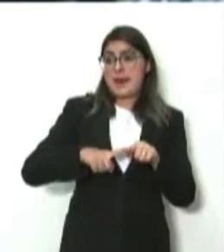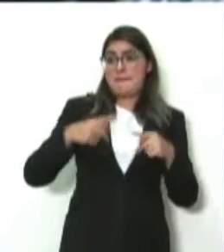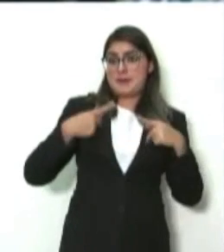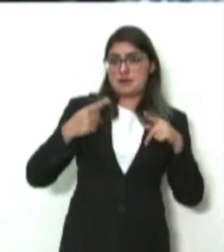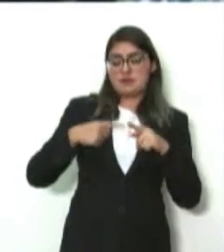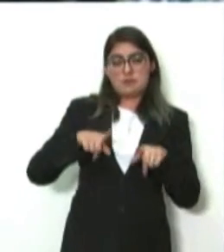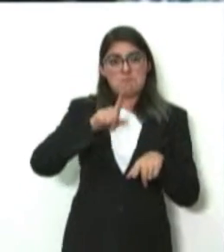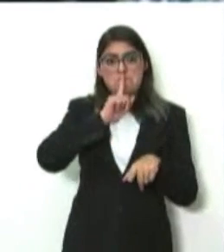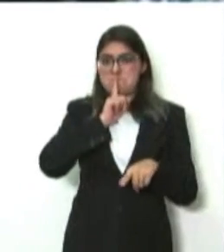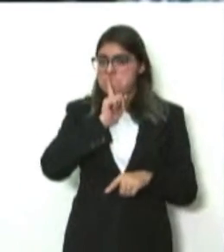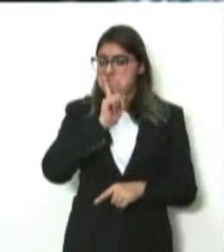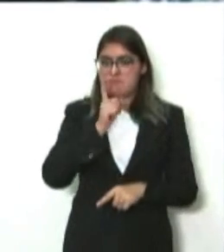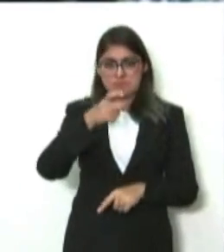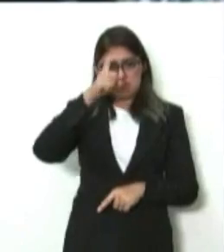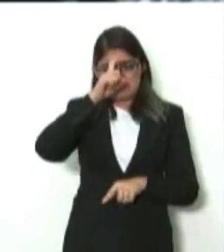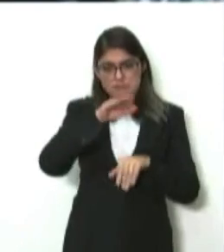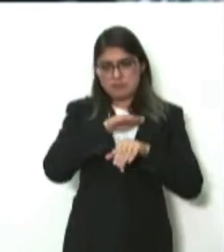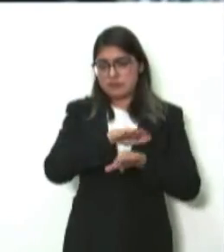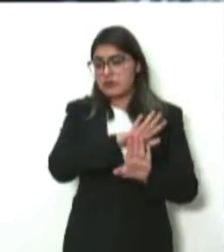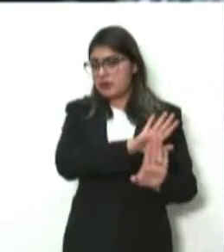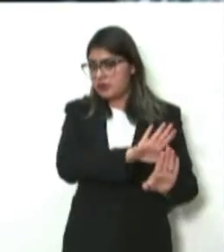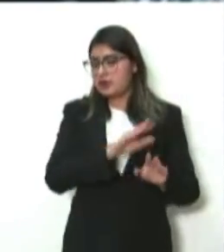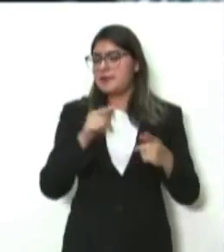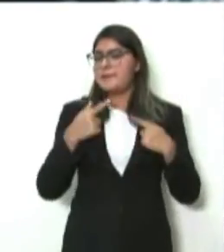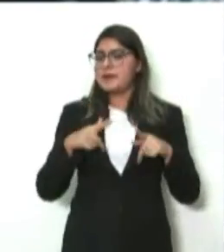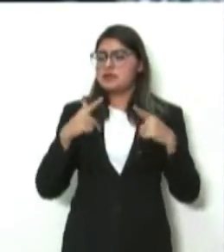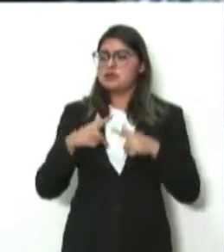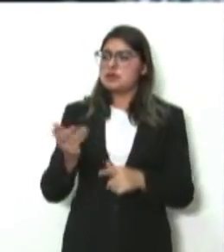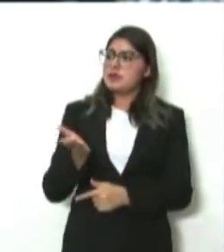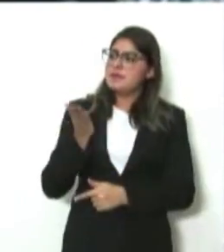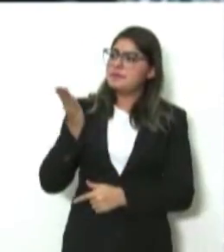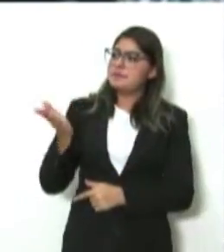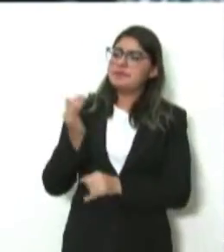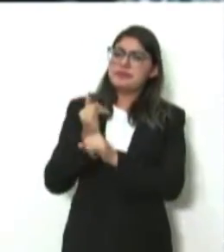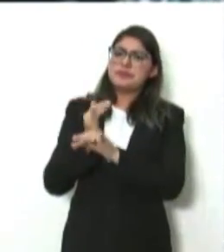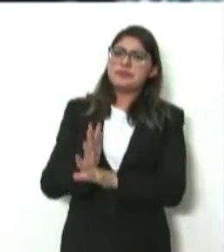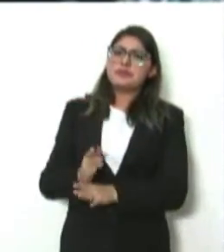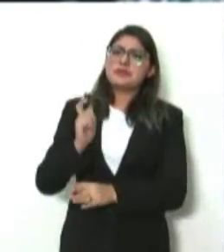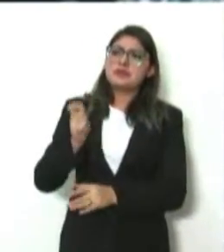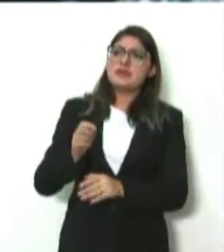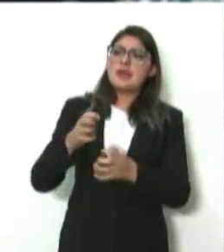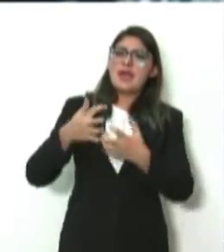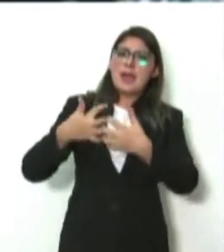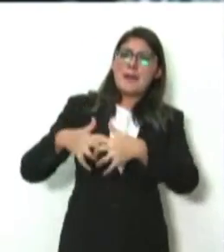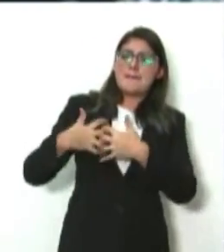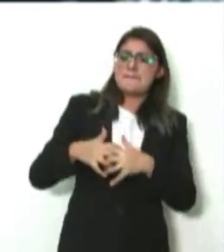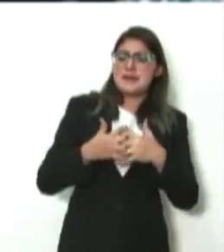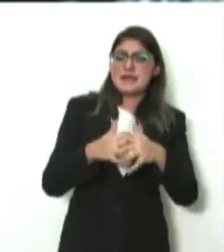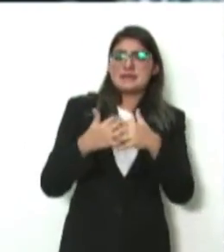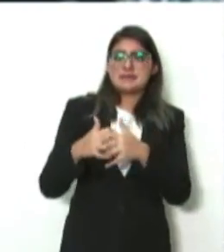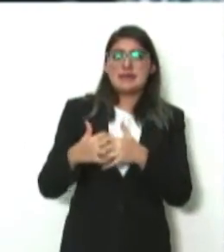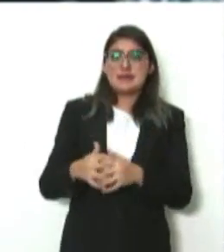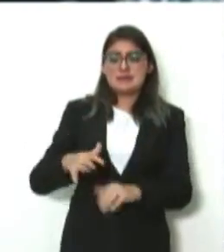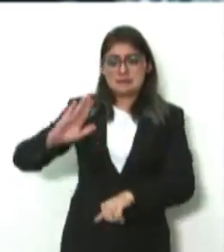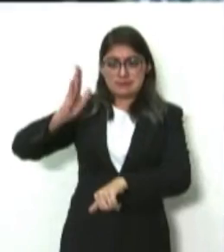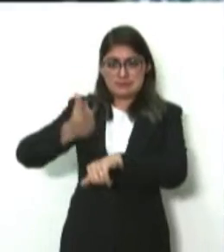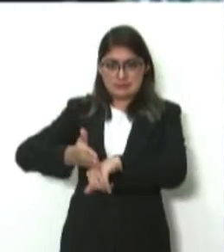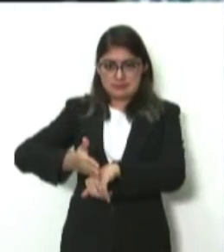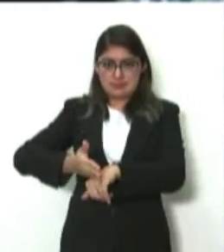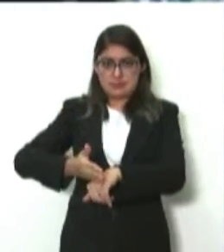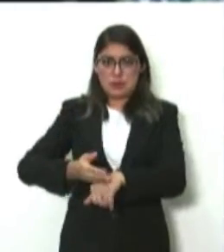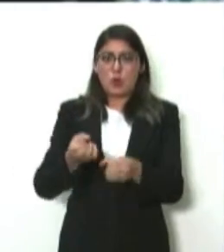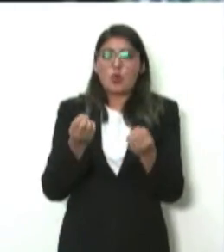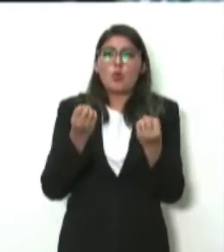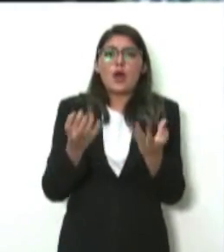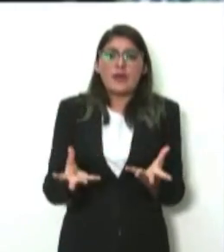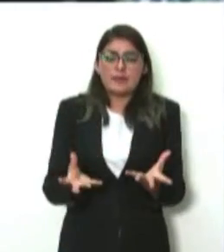Alguien solicitó saber cuántas empresas han recibido sanciones económicas y administrativas